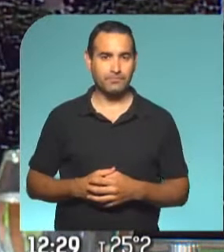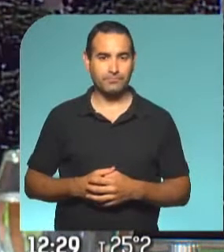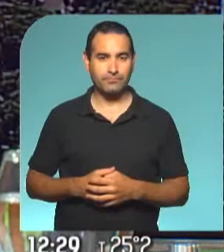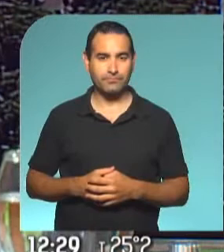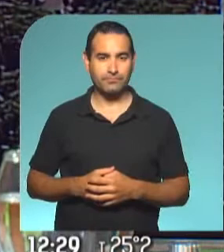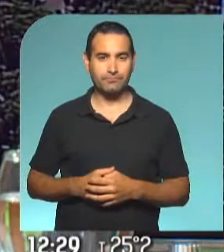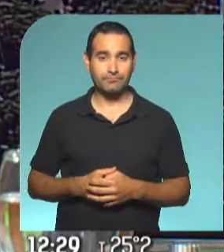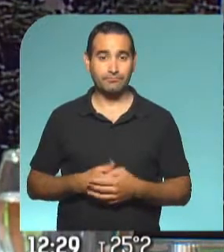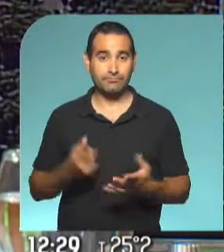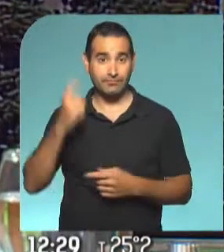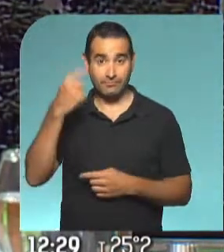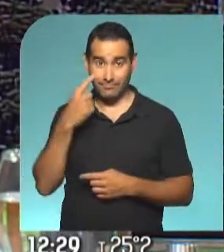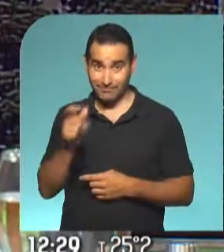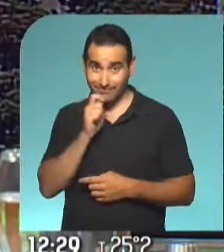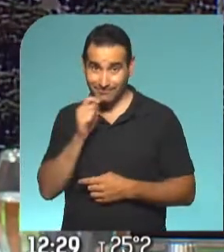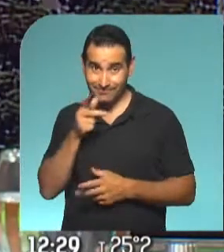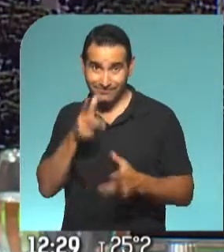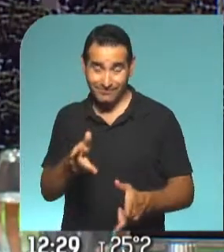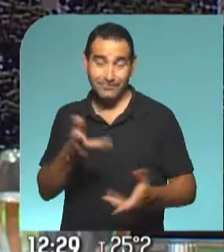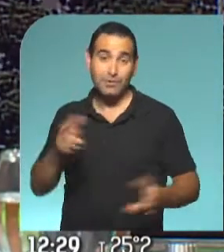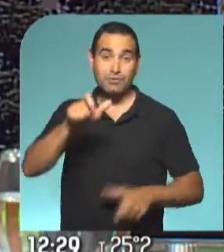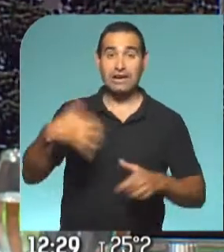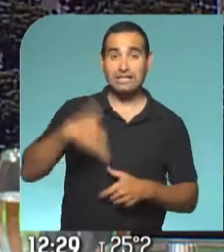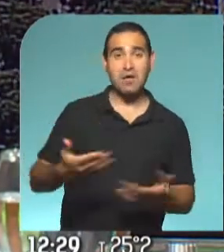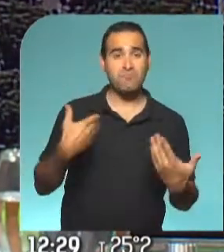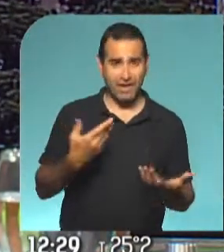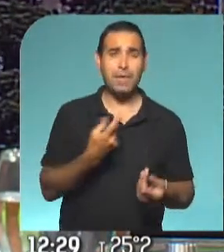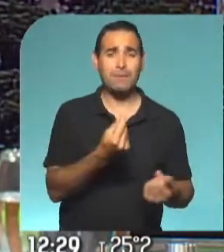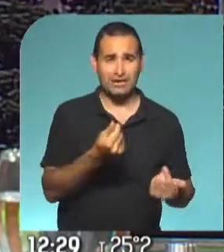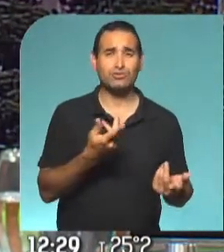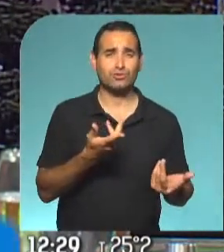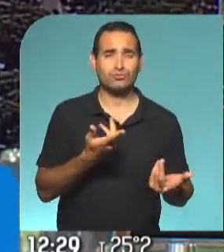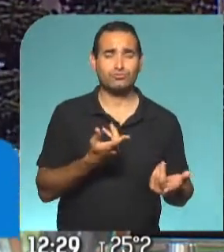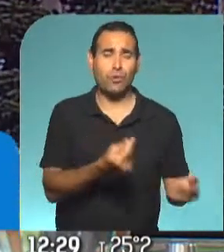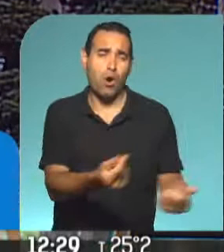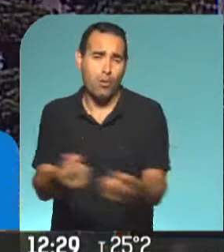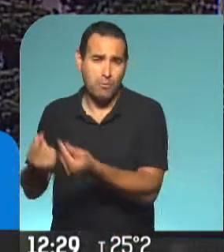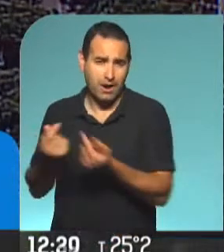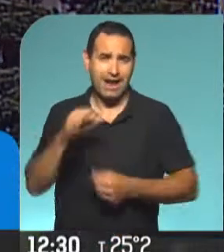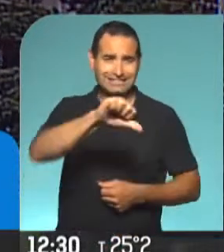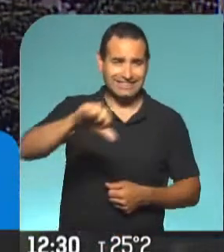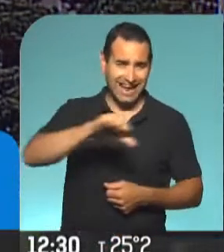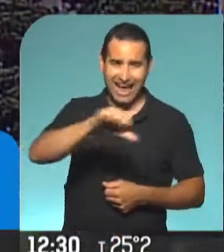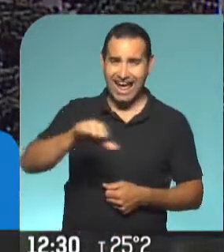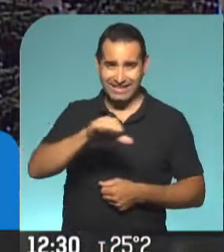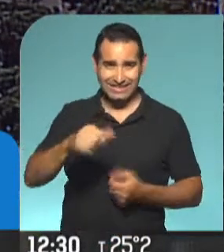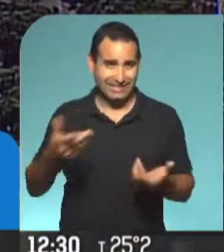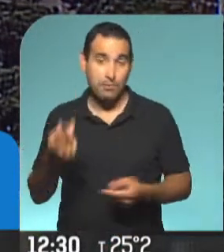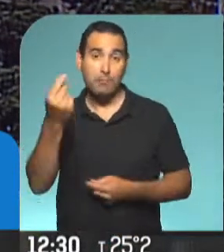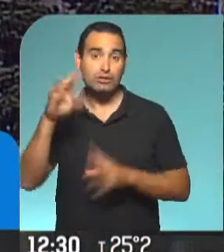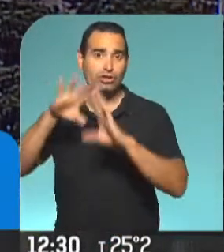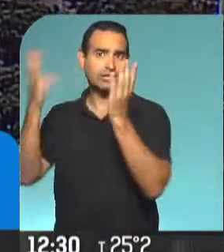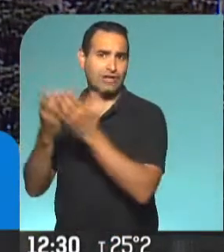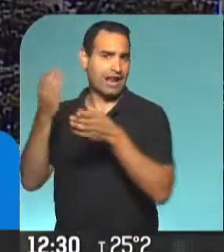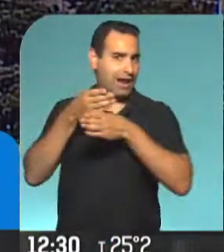bueno raúl lo decía el entrevistado los argentinos van a poder acceder al precio de los aceites sin que intervengan los precios